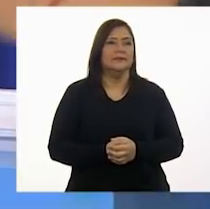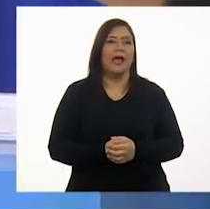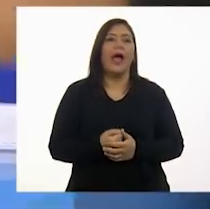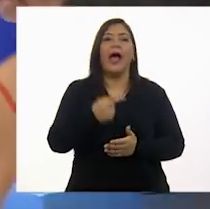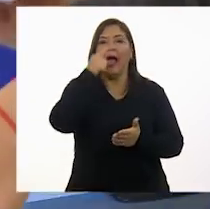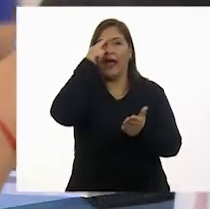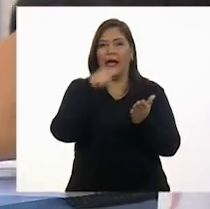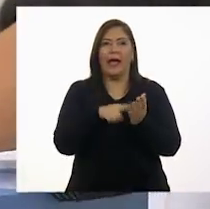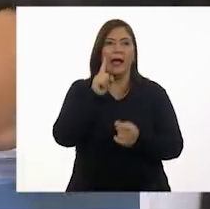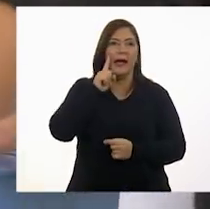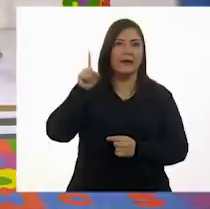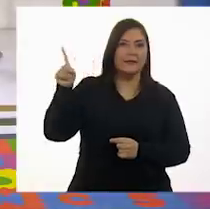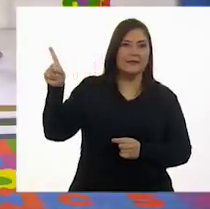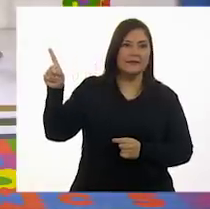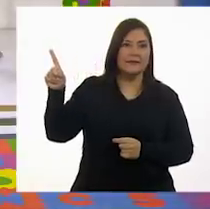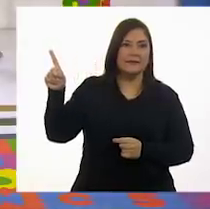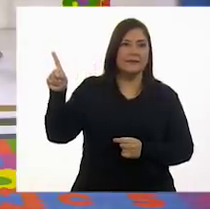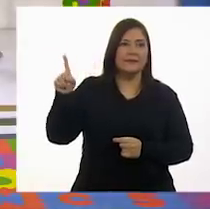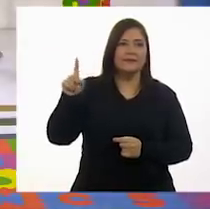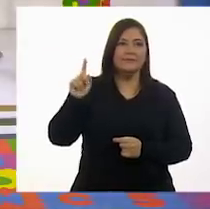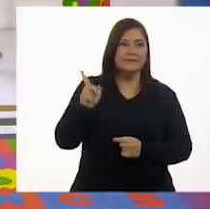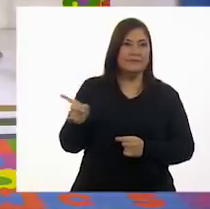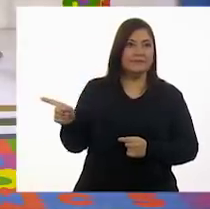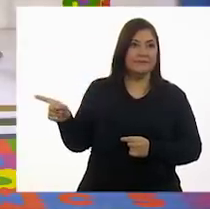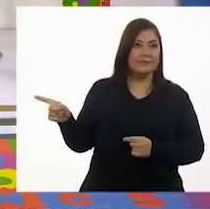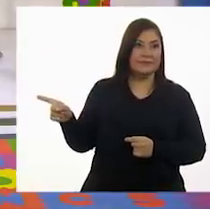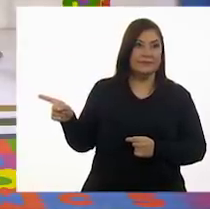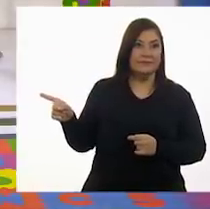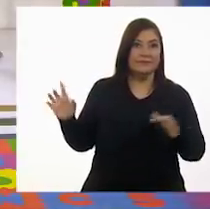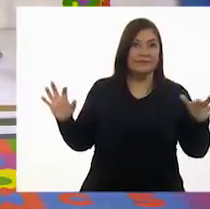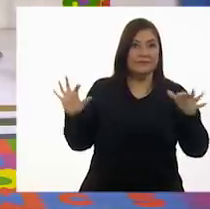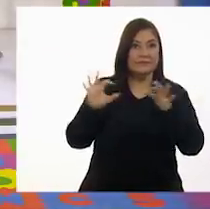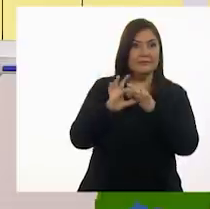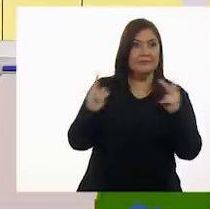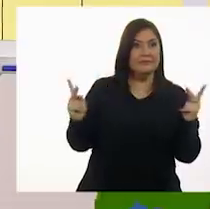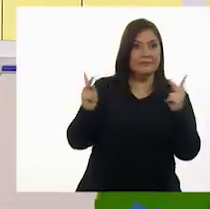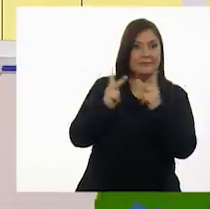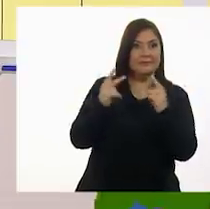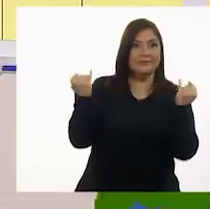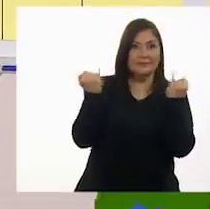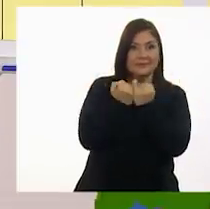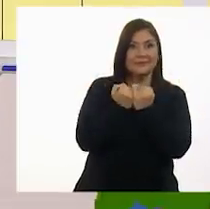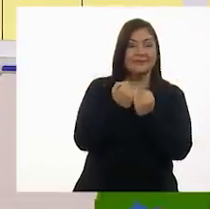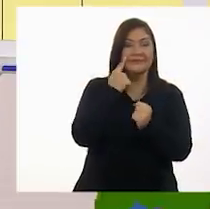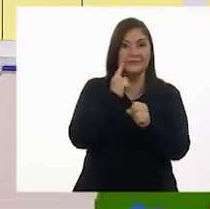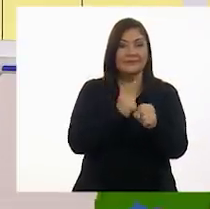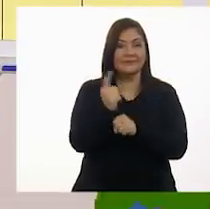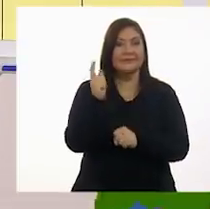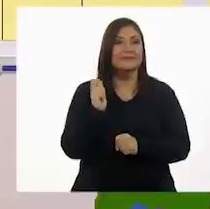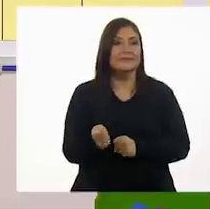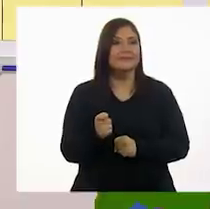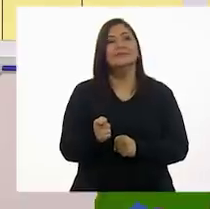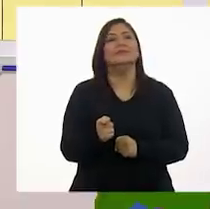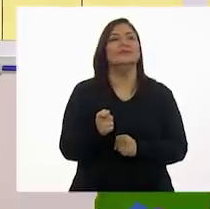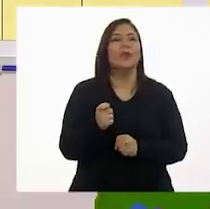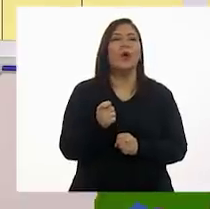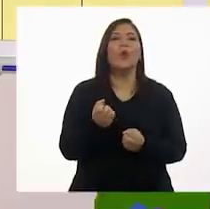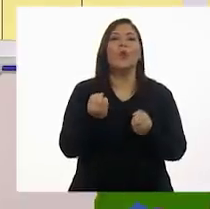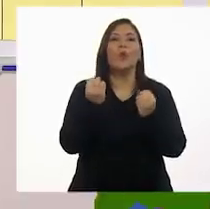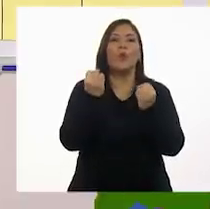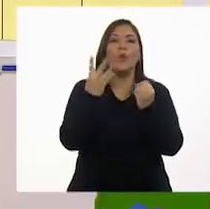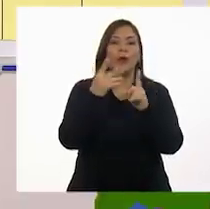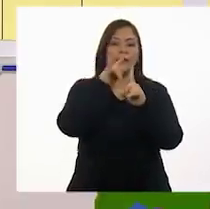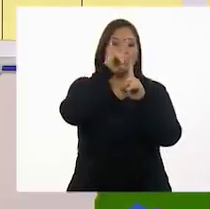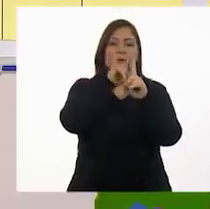este. Ah, ¿se parece al que está ahí también? Ah, mira, se parece igualito. Vamos a identificar. ¿Cuántas caras tiene?